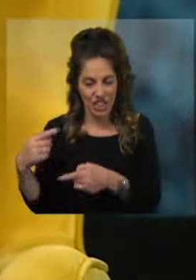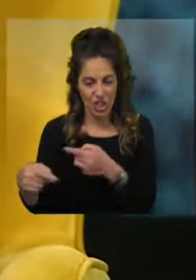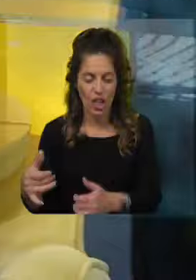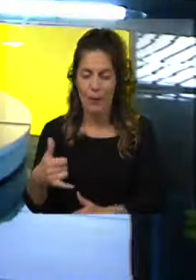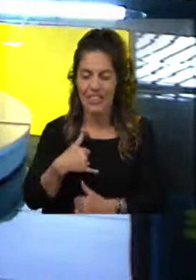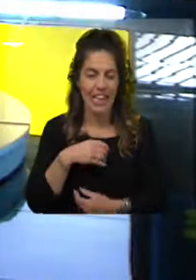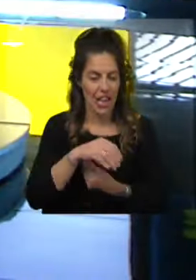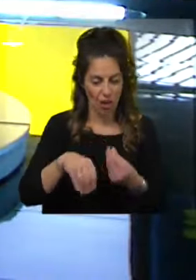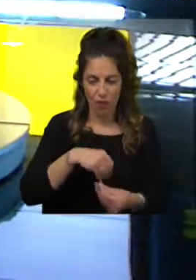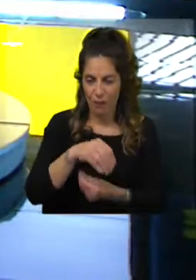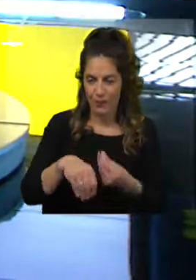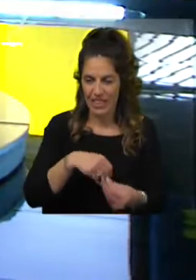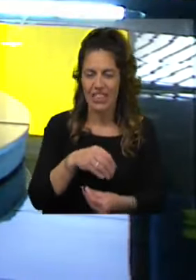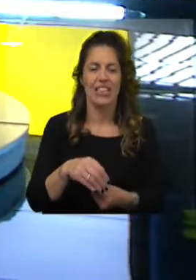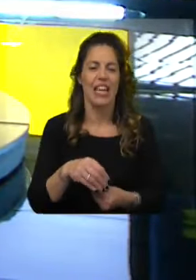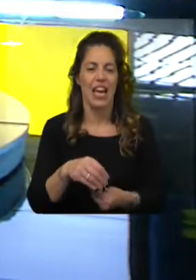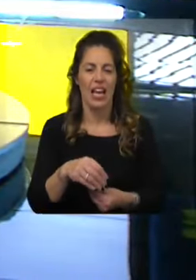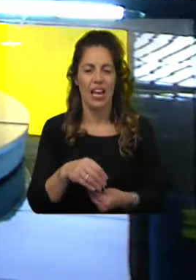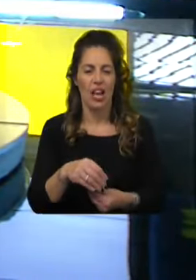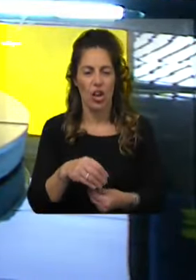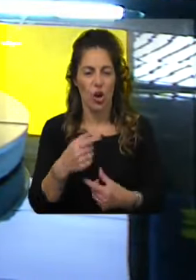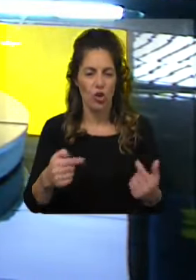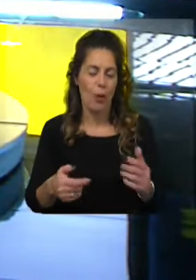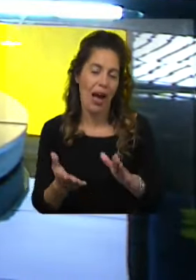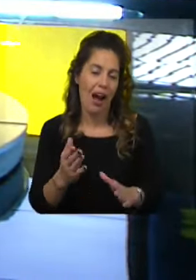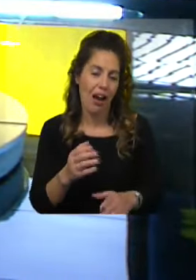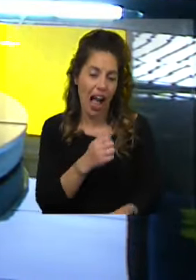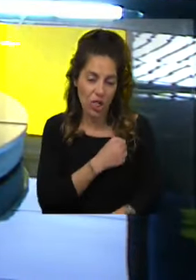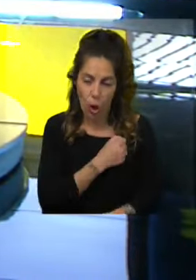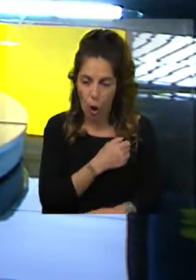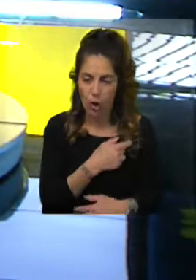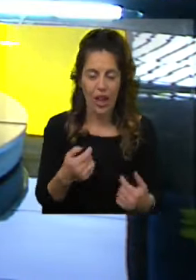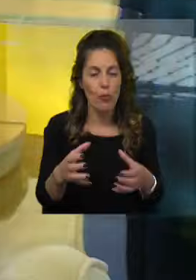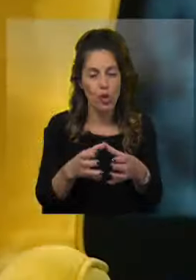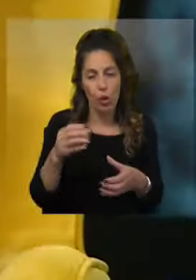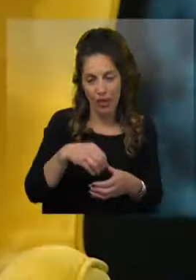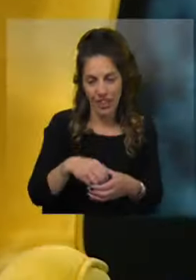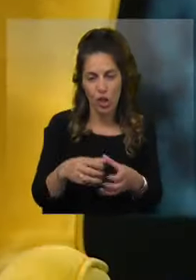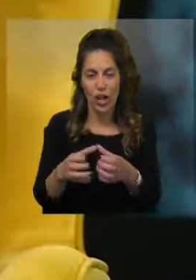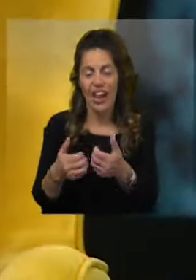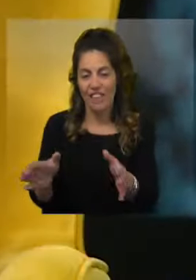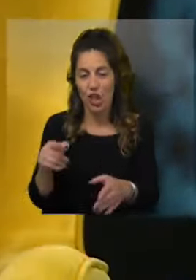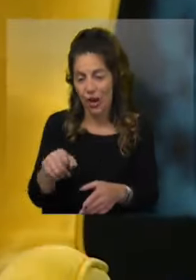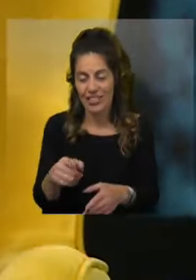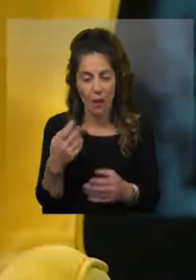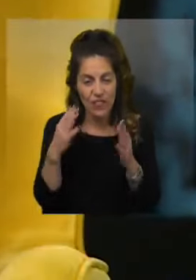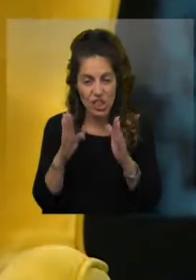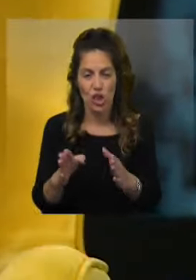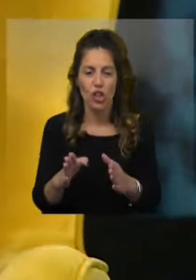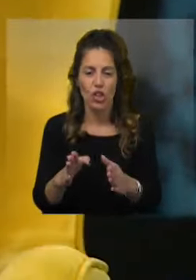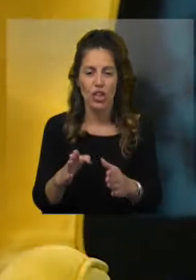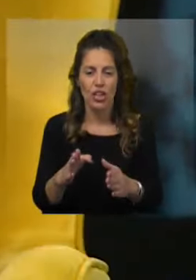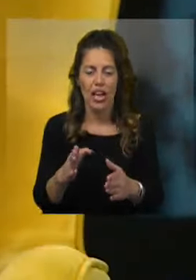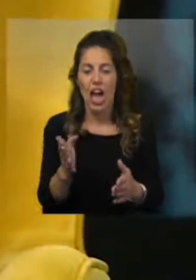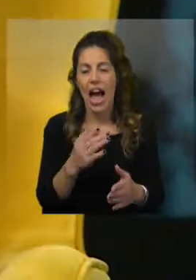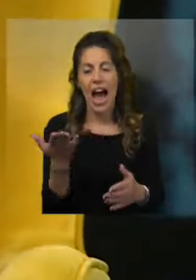familia no salador con rasgos más católicos si se quieren que hay como muchos grupos dentro de Cabildo que tienen esa perspectiva quizás no se